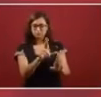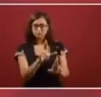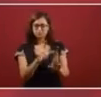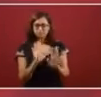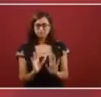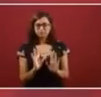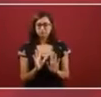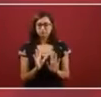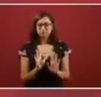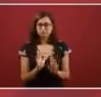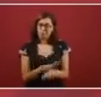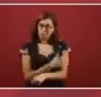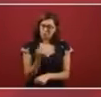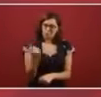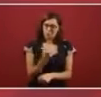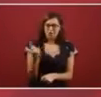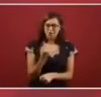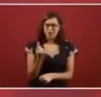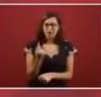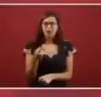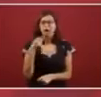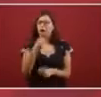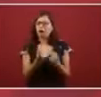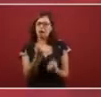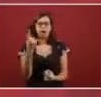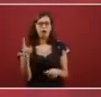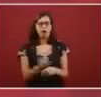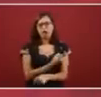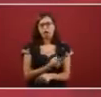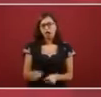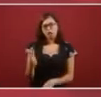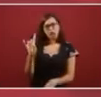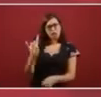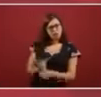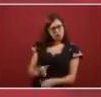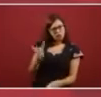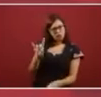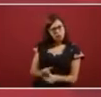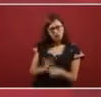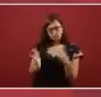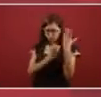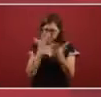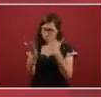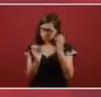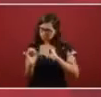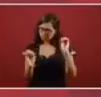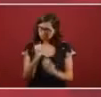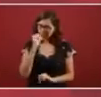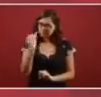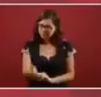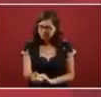No se puede reconocer estudios si no